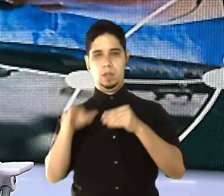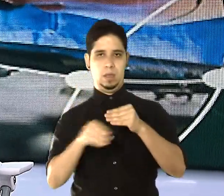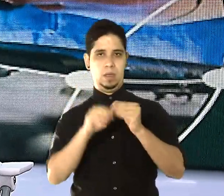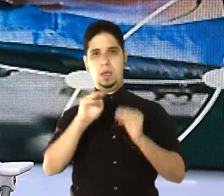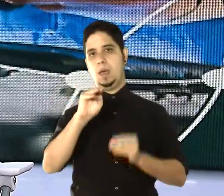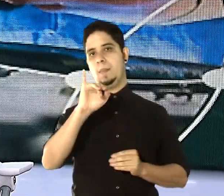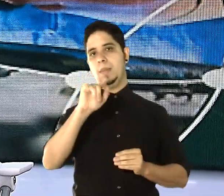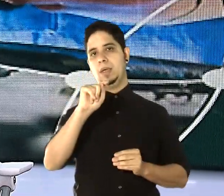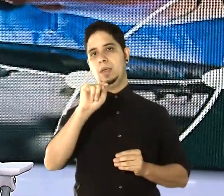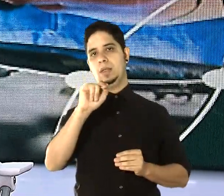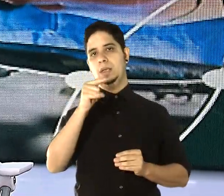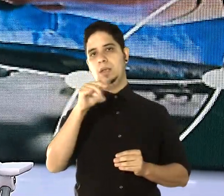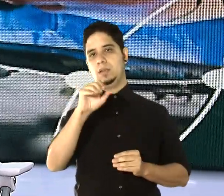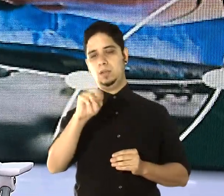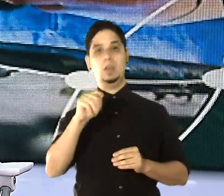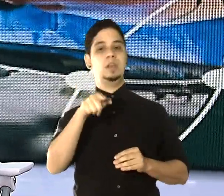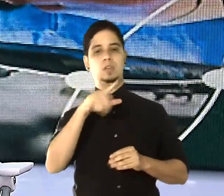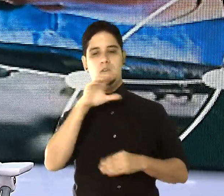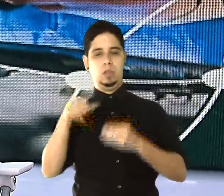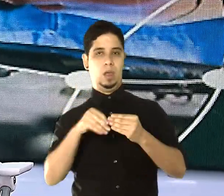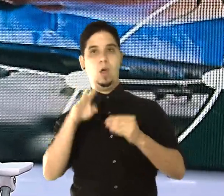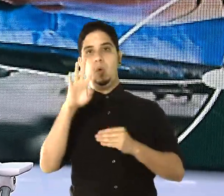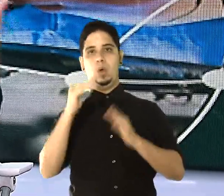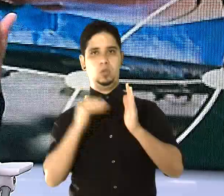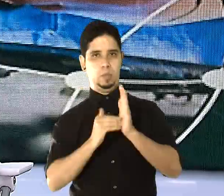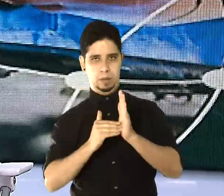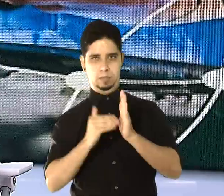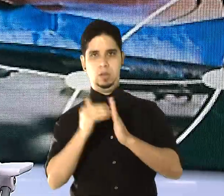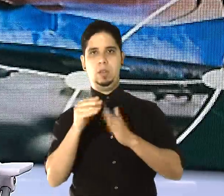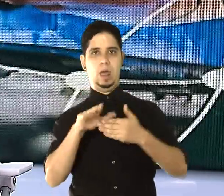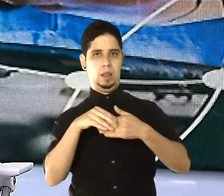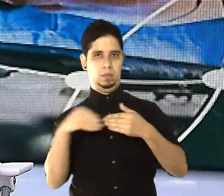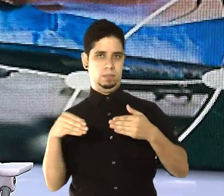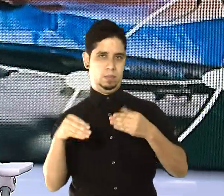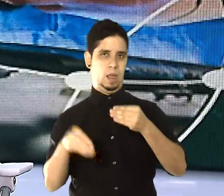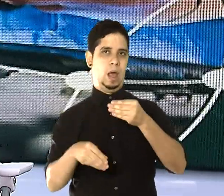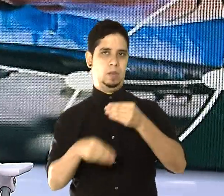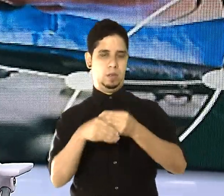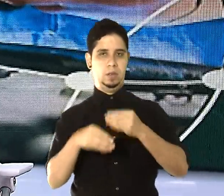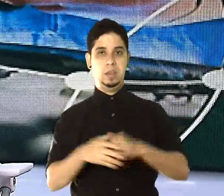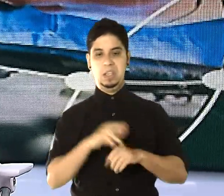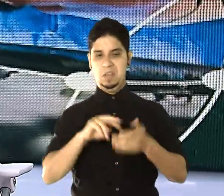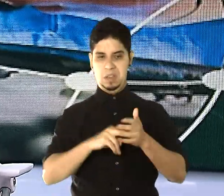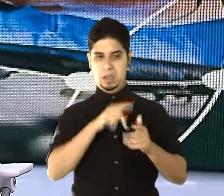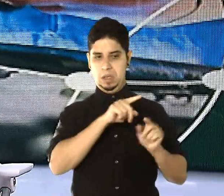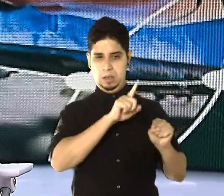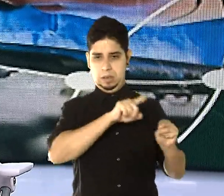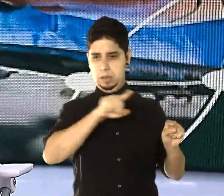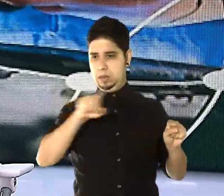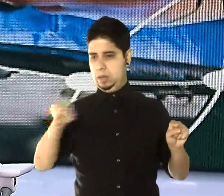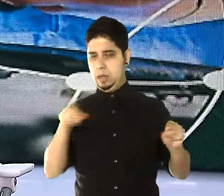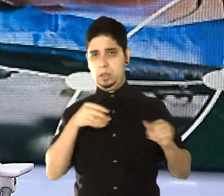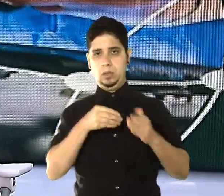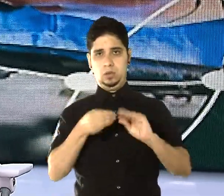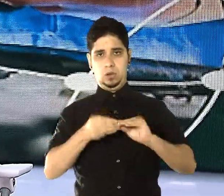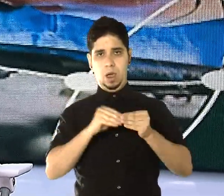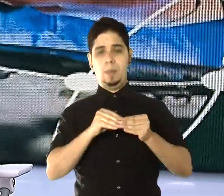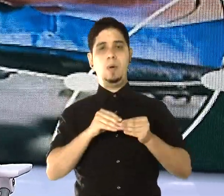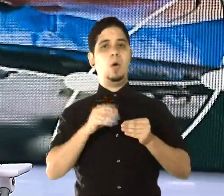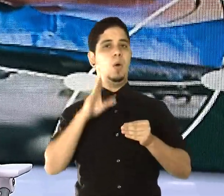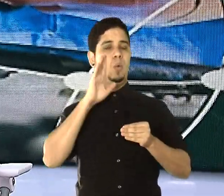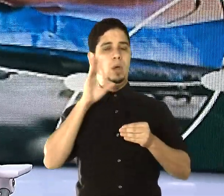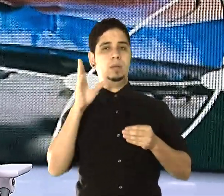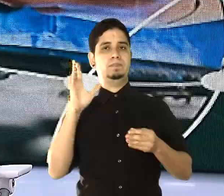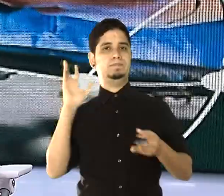en el mapa, esos son unos 4,000 millones adicionales. Así que estamos hablando de que entre una cosa y otra, este número de FEMA debe